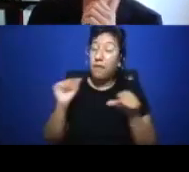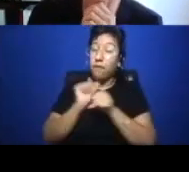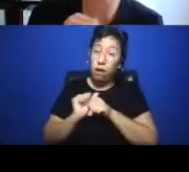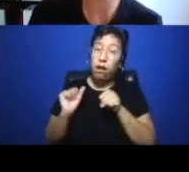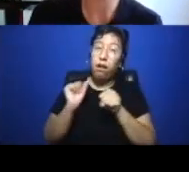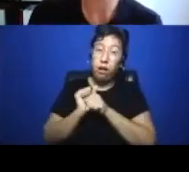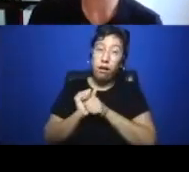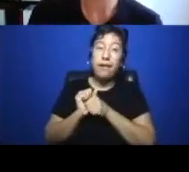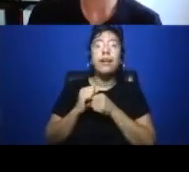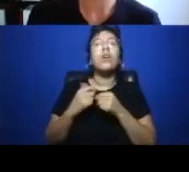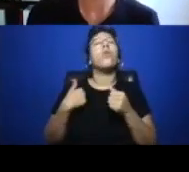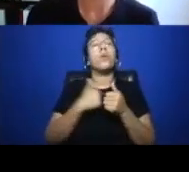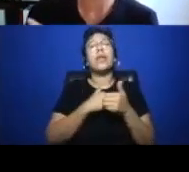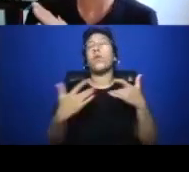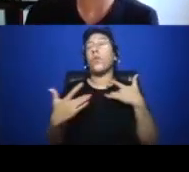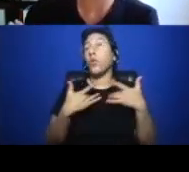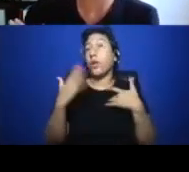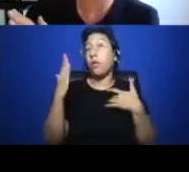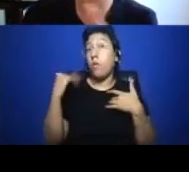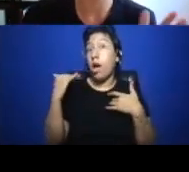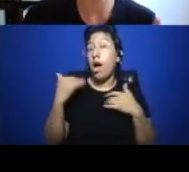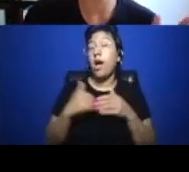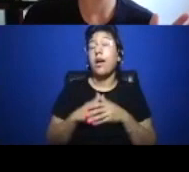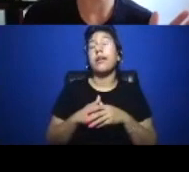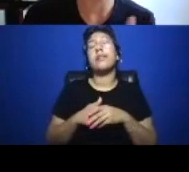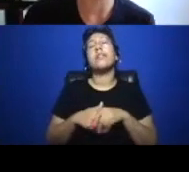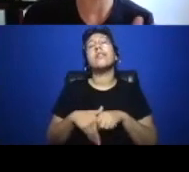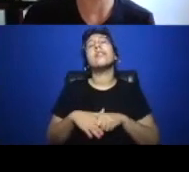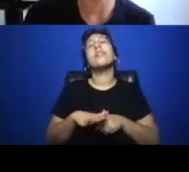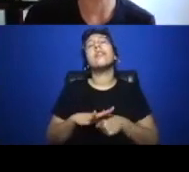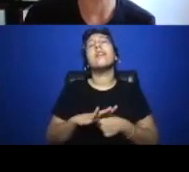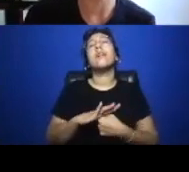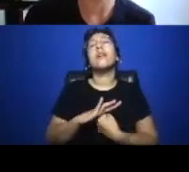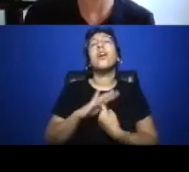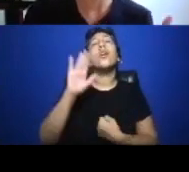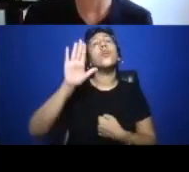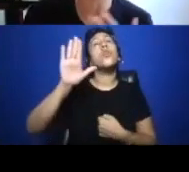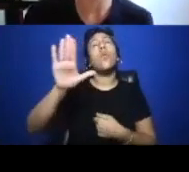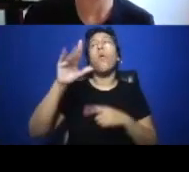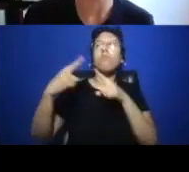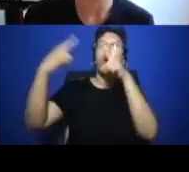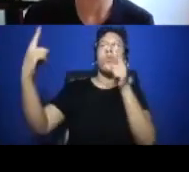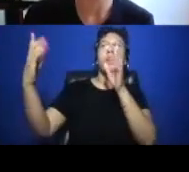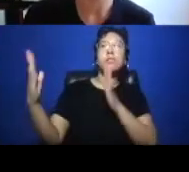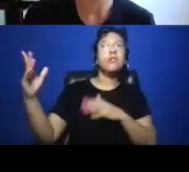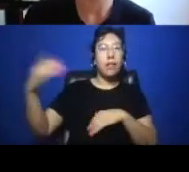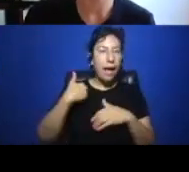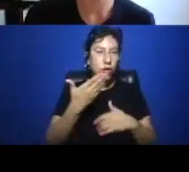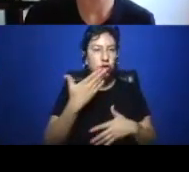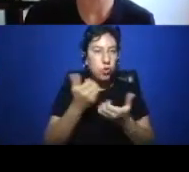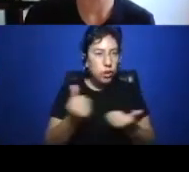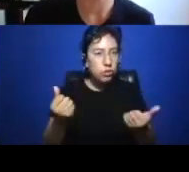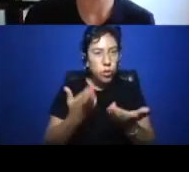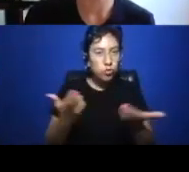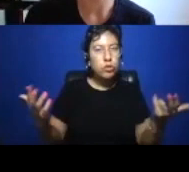inversión. Nos preocupamos sobre esto si tu oponente tiene bastante recursos y tiene tiempo de hacer